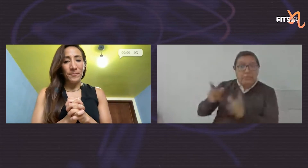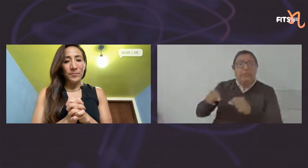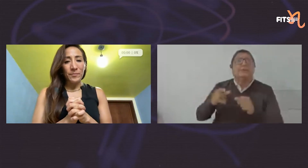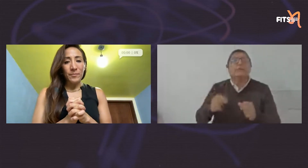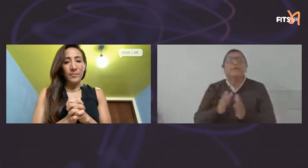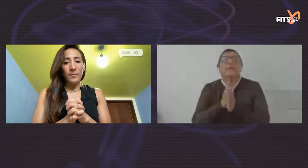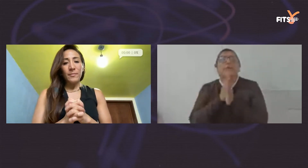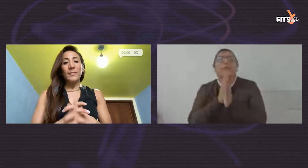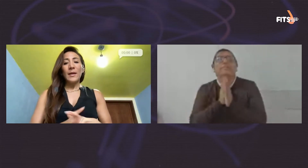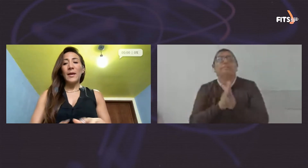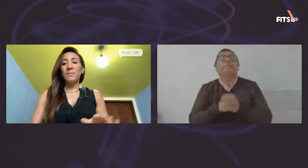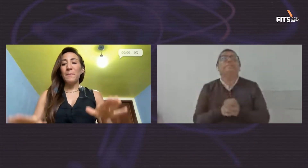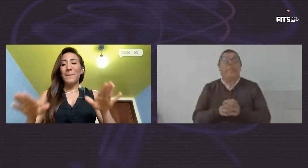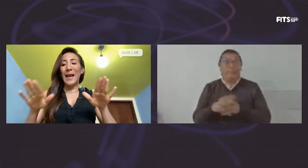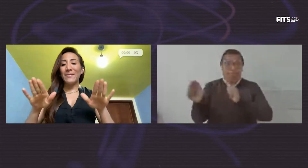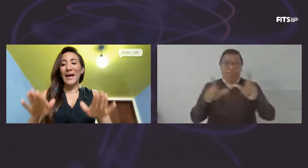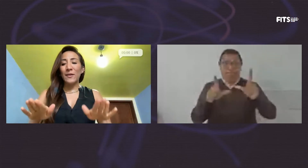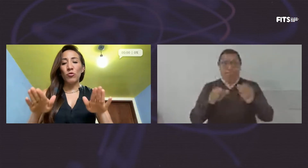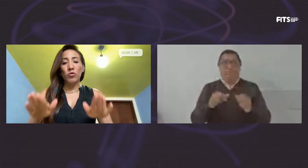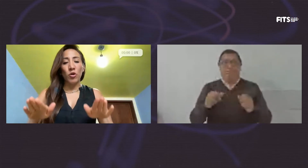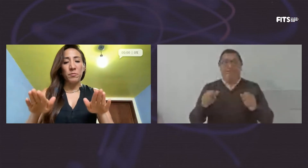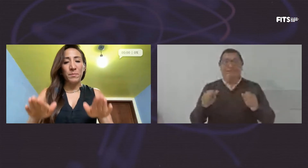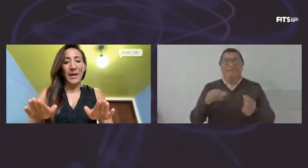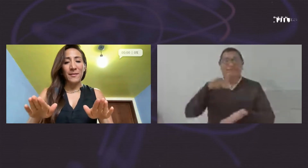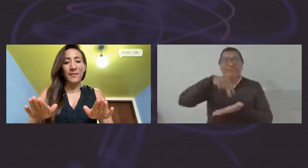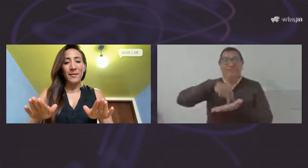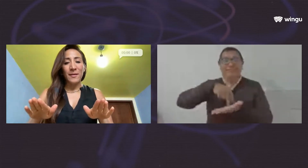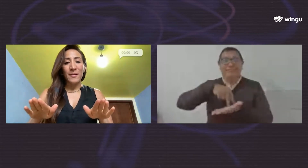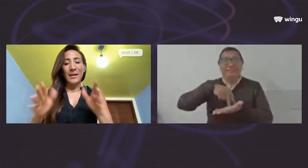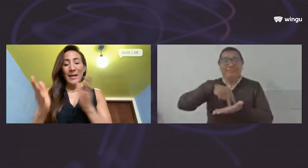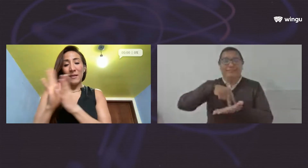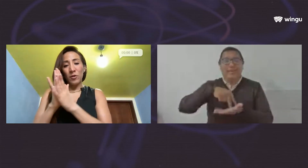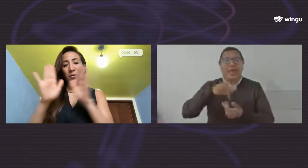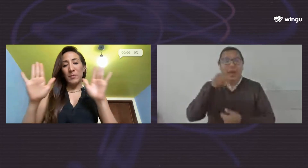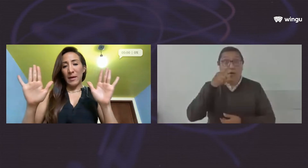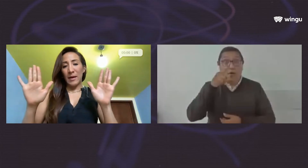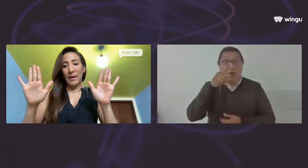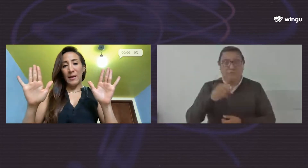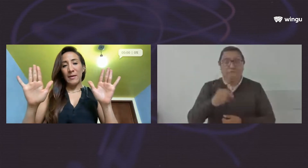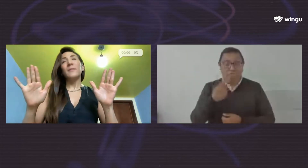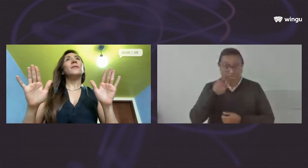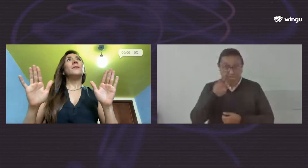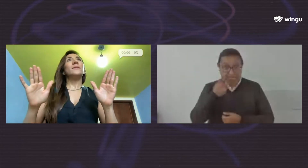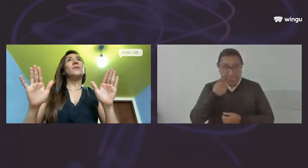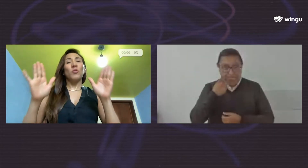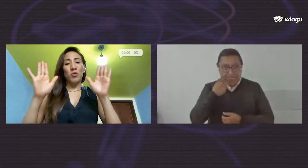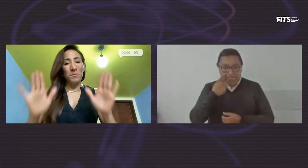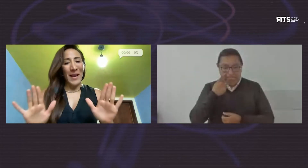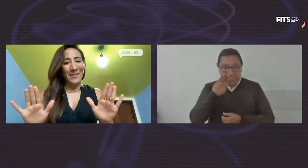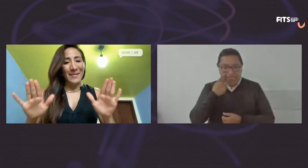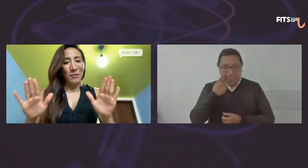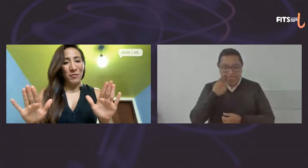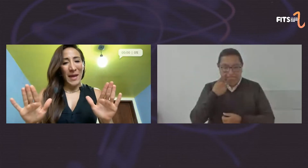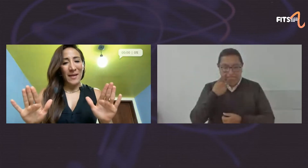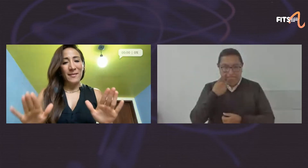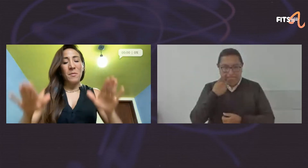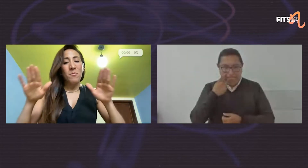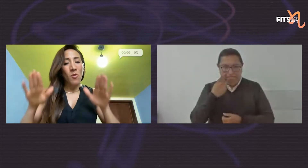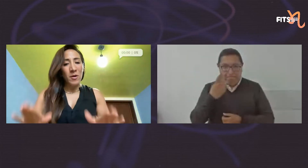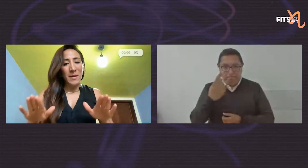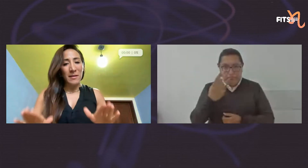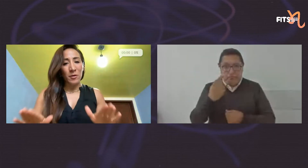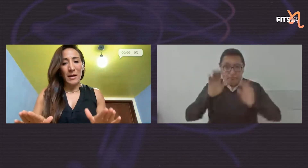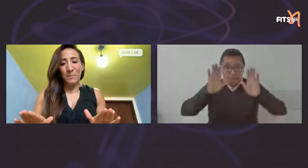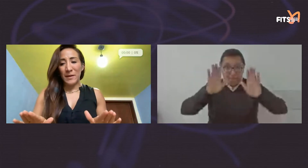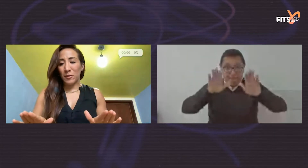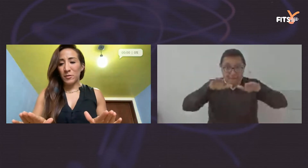concentres en plantar tus dos pies, las dos, tus dos plantas de los pies